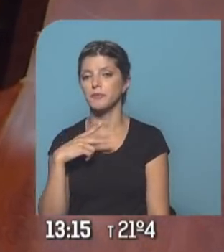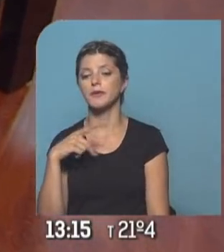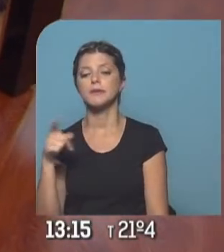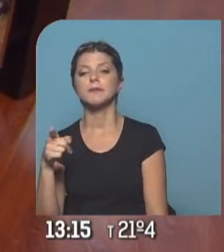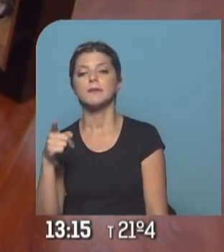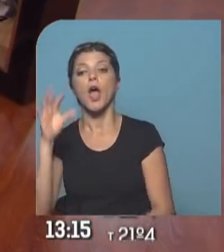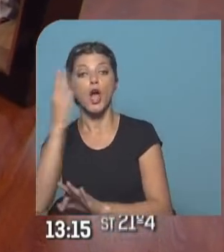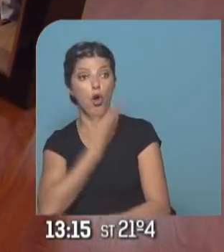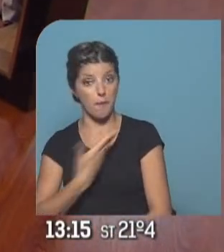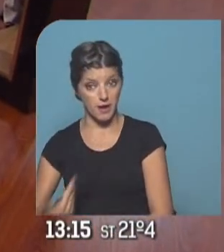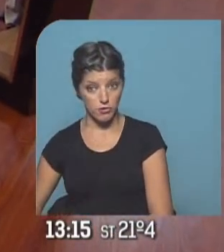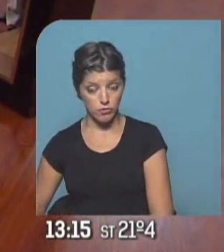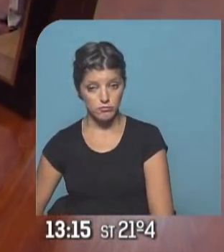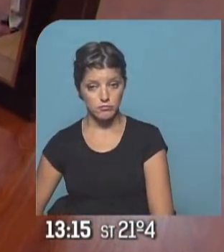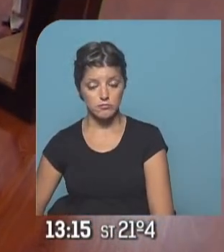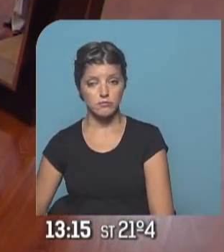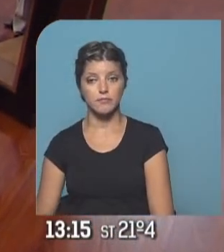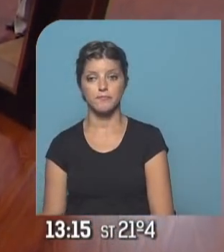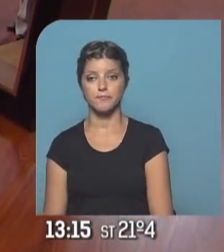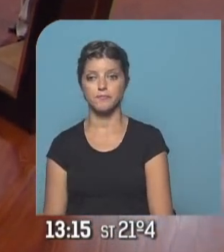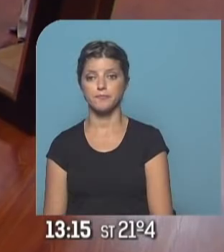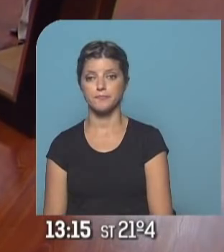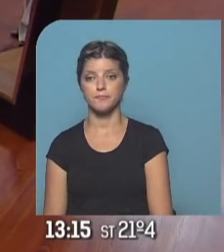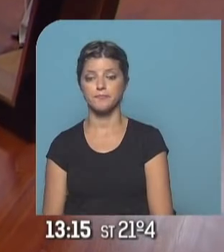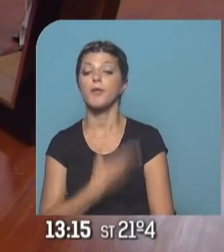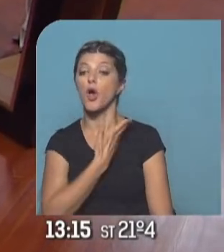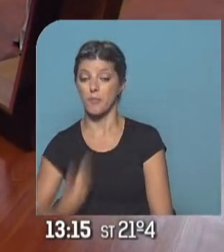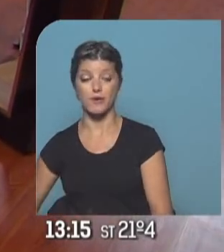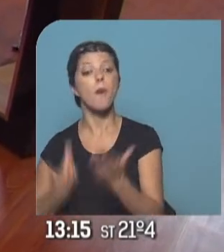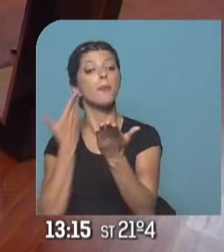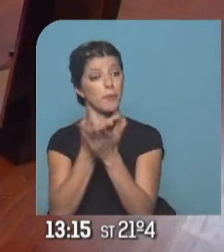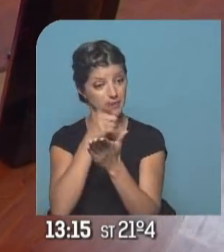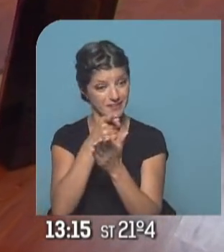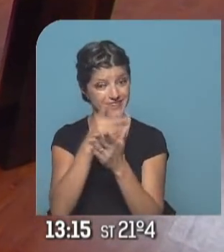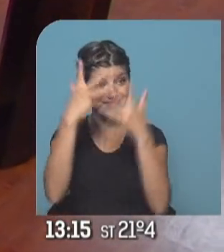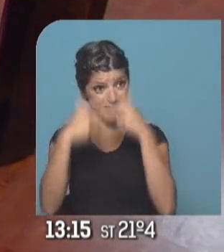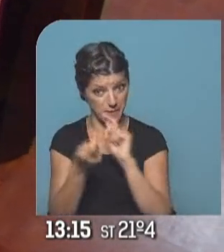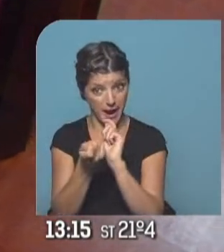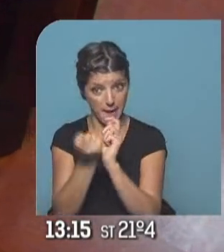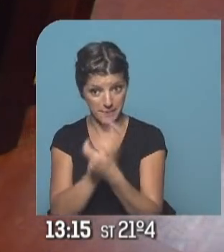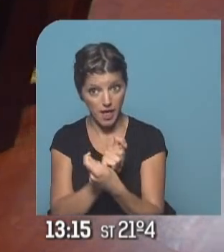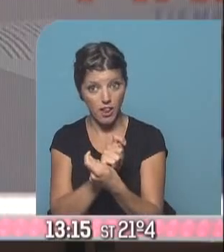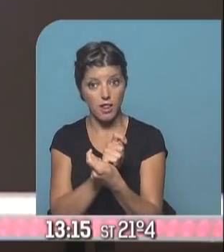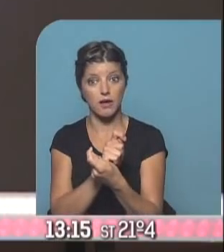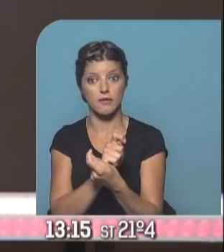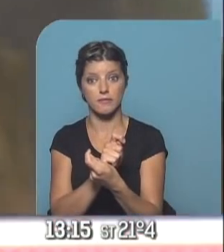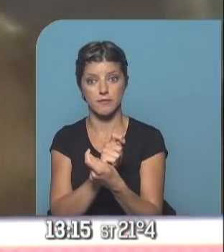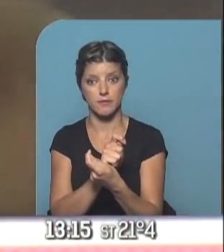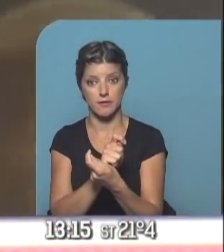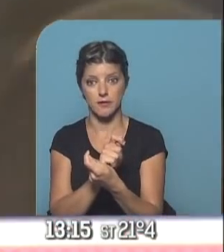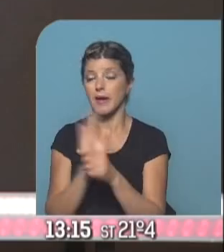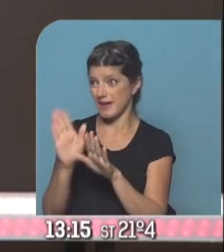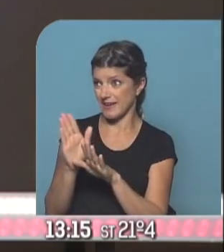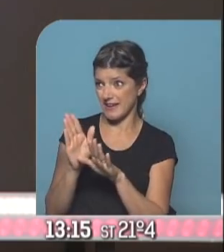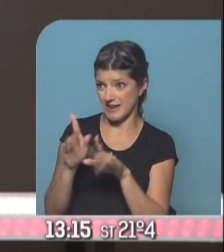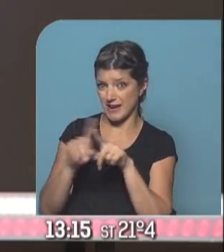propuesta del gobierno de Bachelet de reformar ese sistema, hacerlo un poquito más... Ideado por el hermano de Piñera,